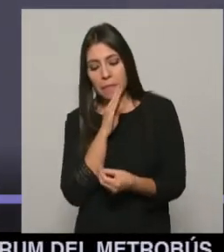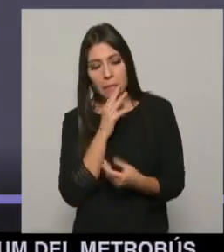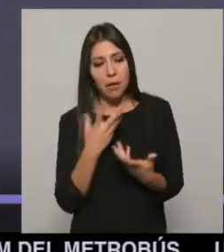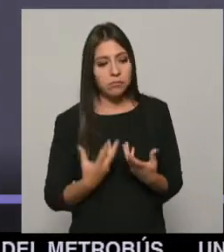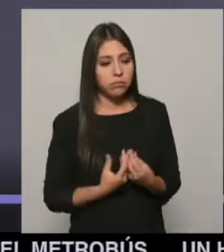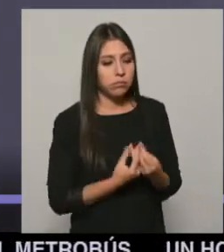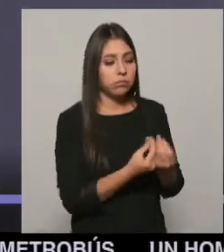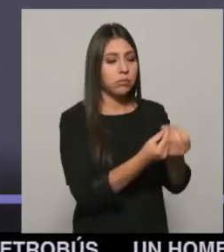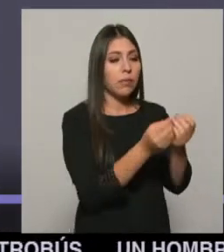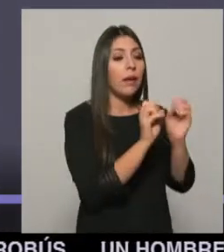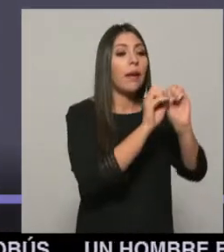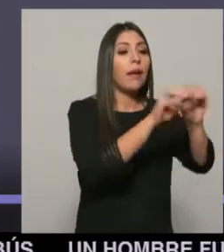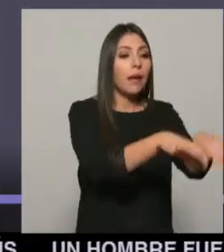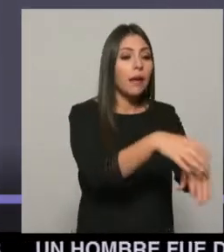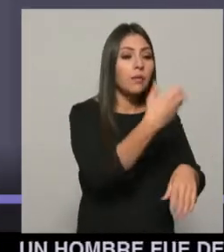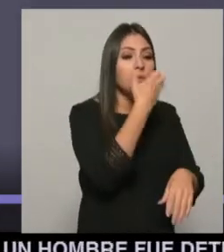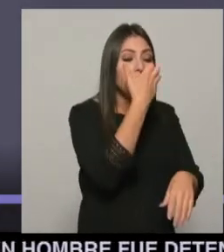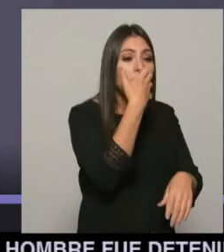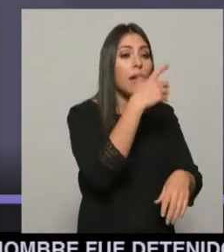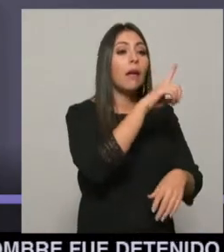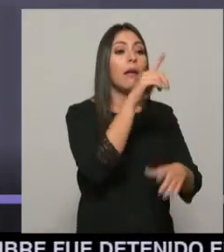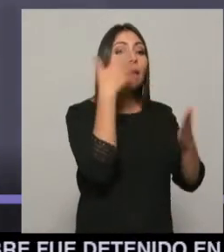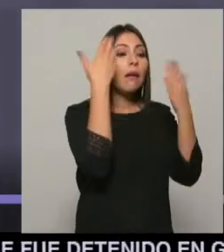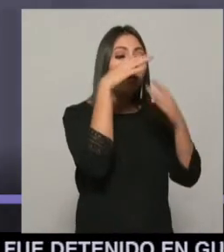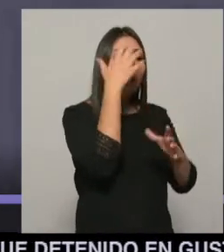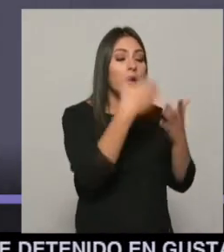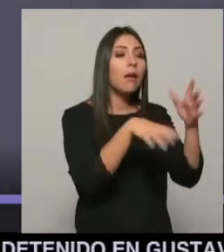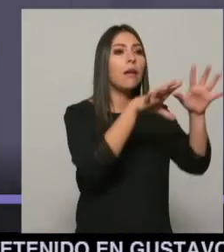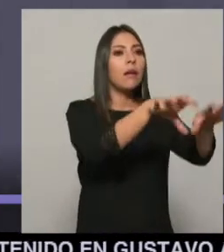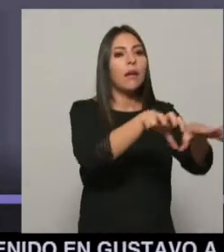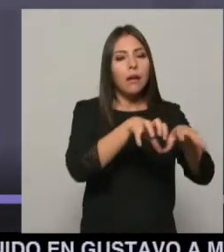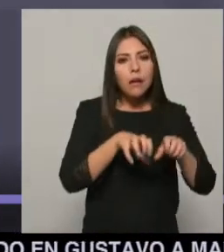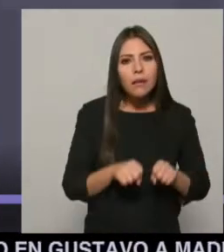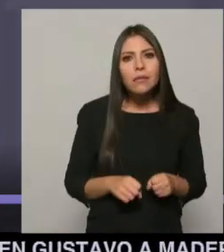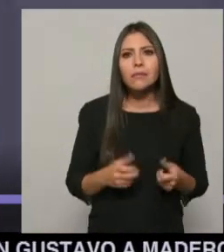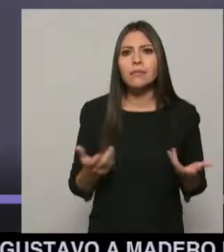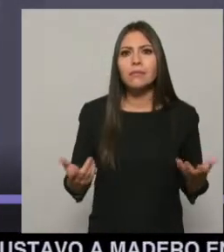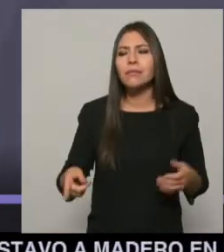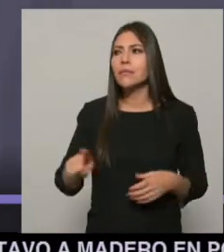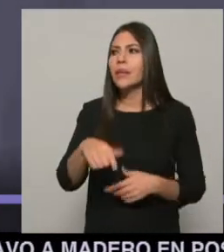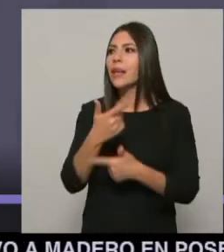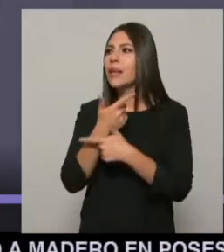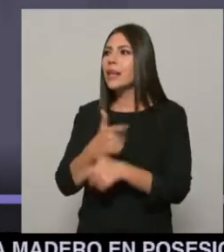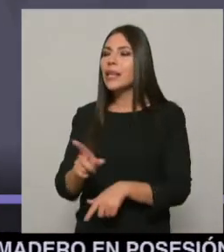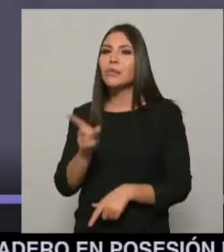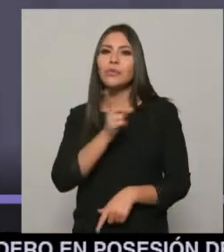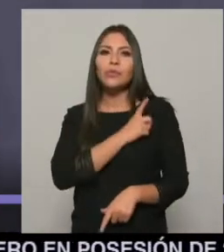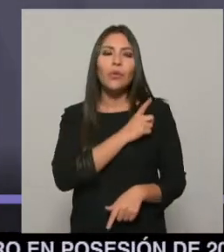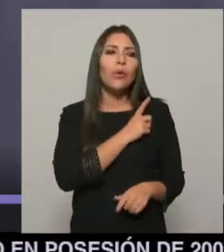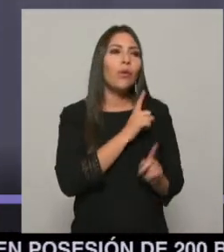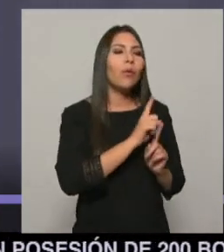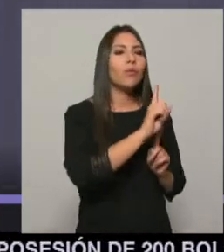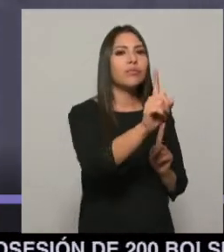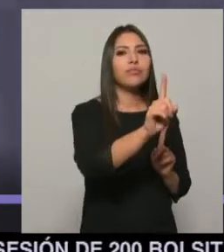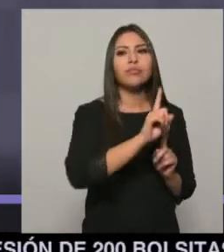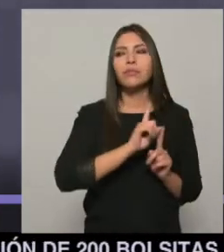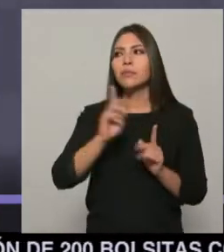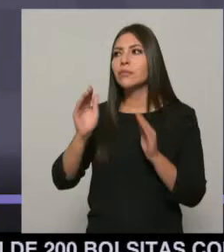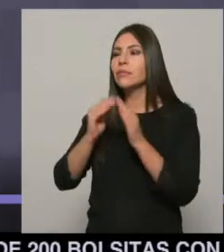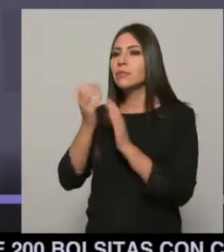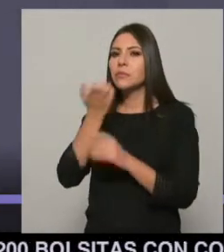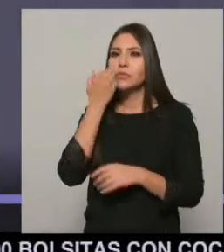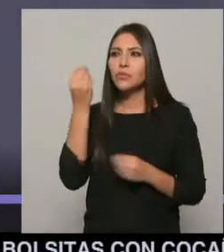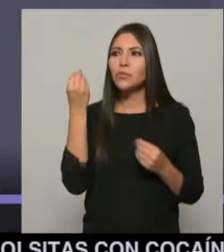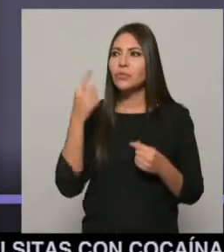por ellos también después de las clases y que pues no pueden vivir así, no hay libertad, ya no existe esa libertad con la que pues